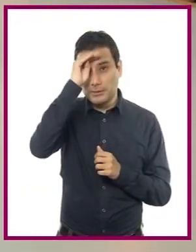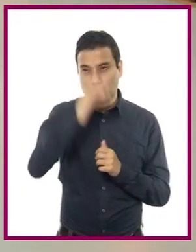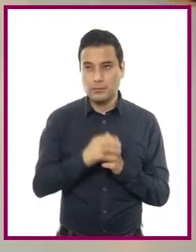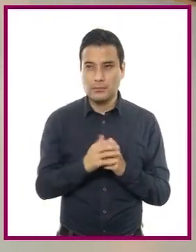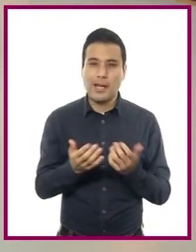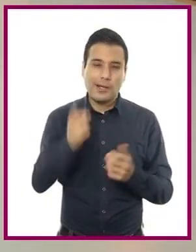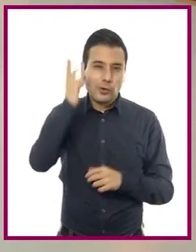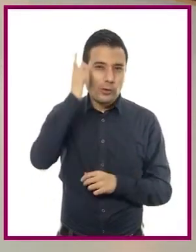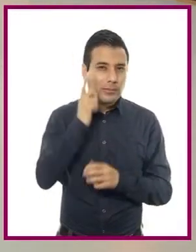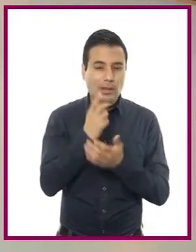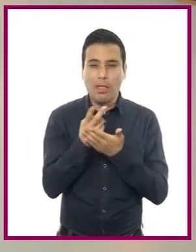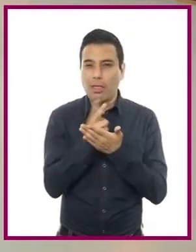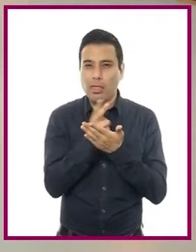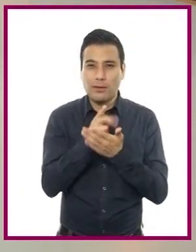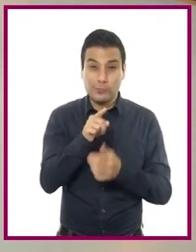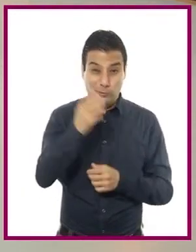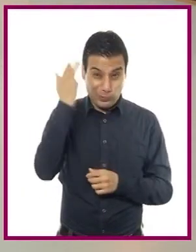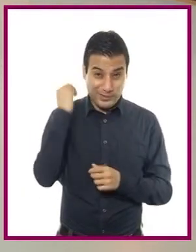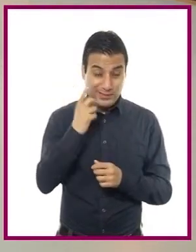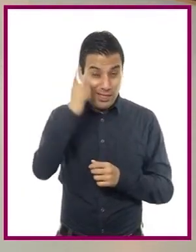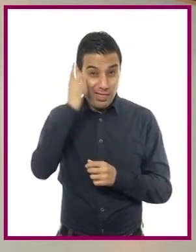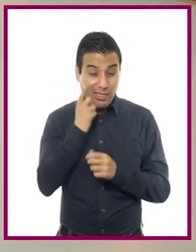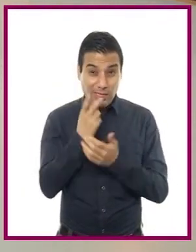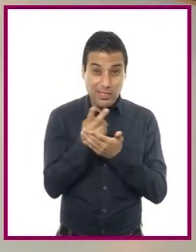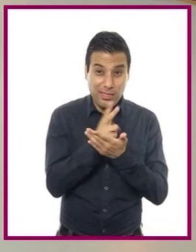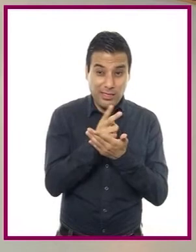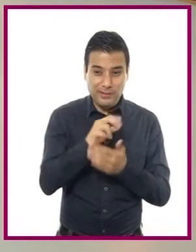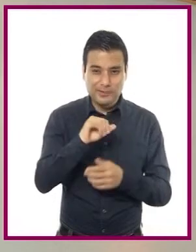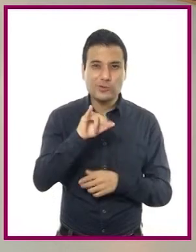insomnio. ¿Alguna vez han tenido problemas para dormir?